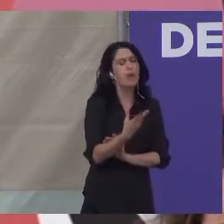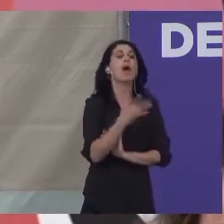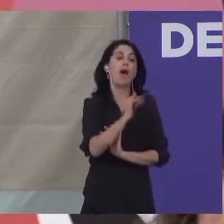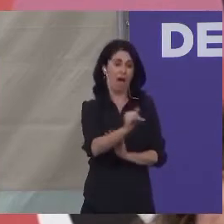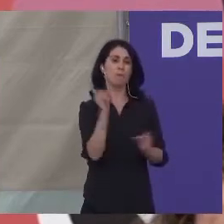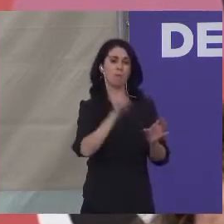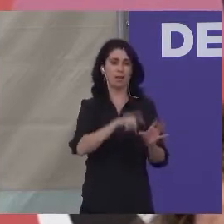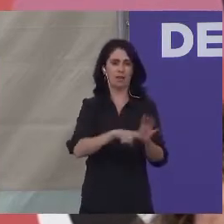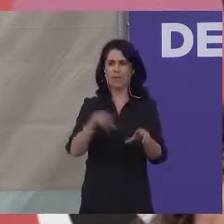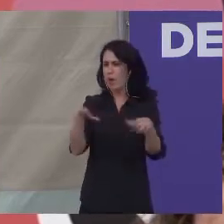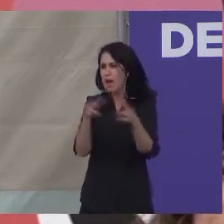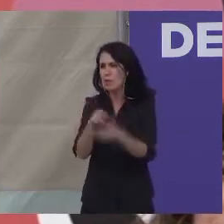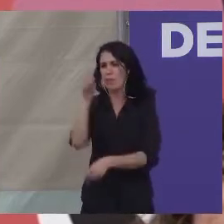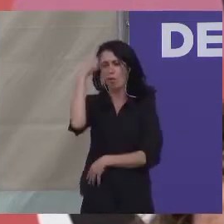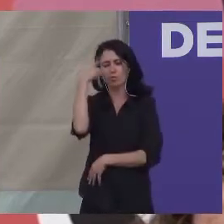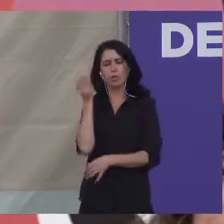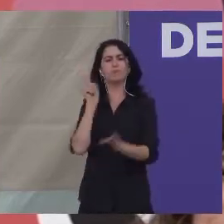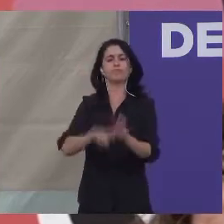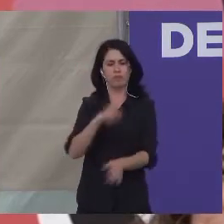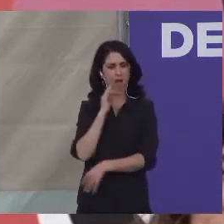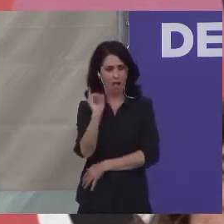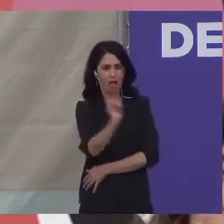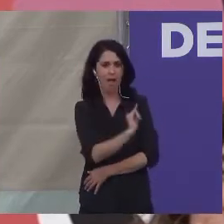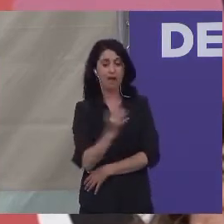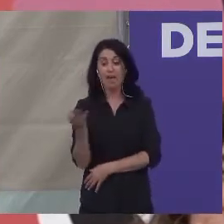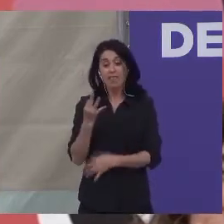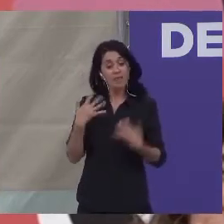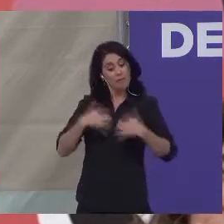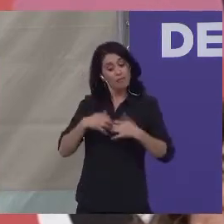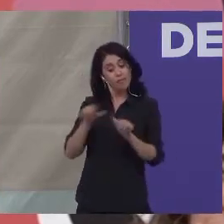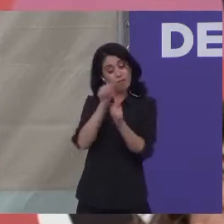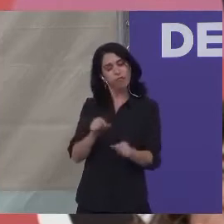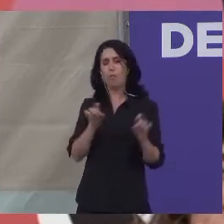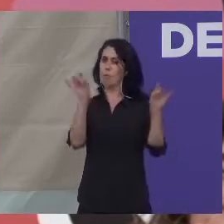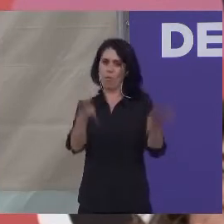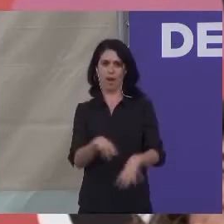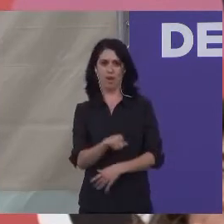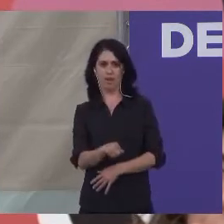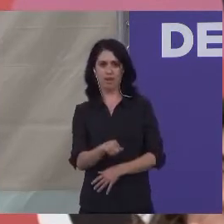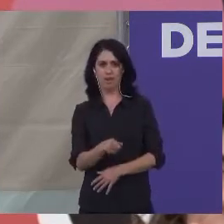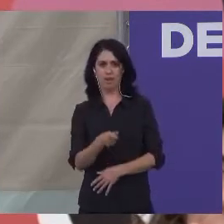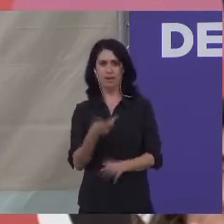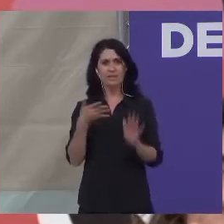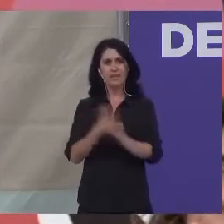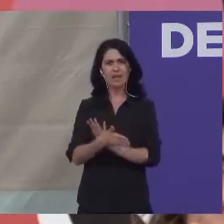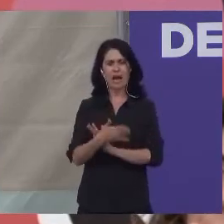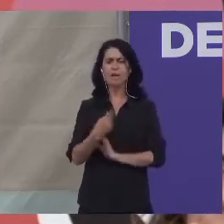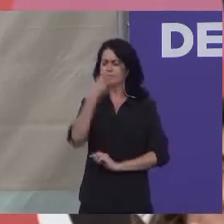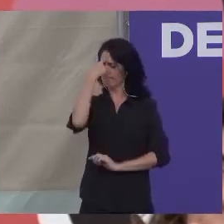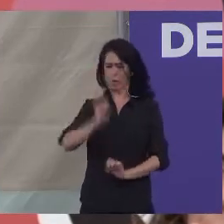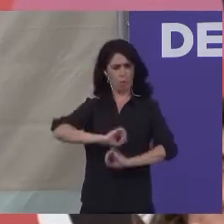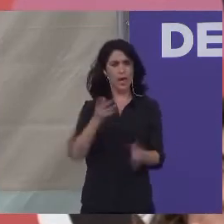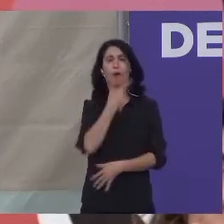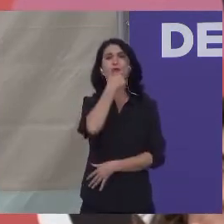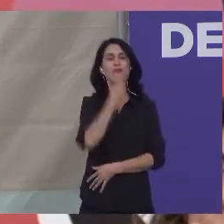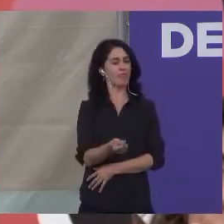todas las asociaciones culturales. Tenemos que funcionar de la misma manera, entendiendo que no puede ser fácil, de